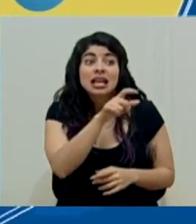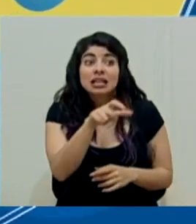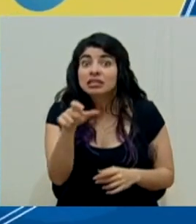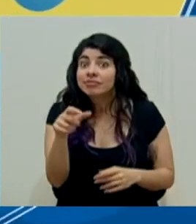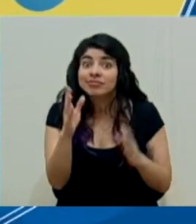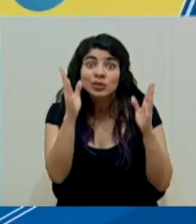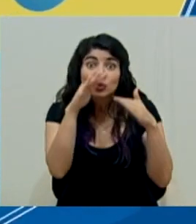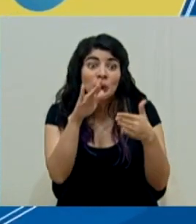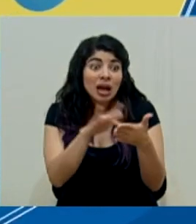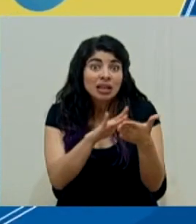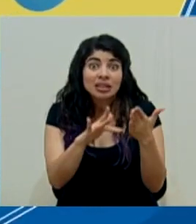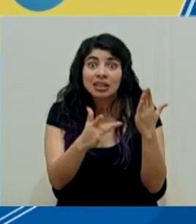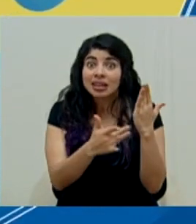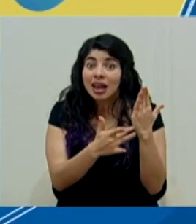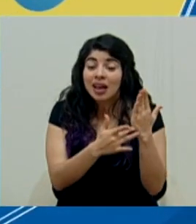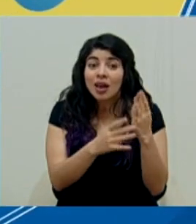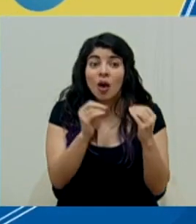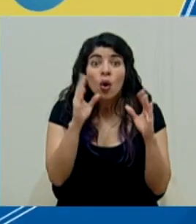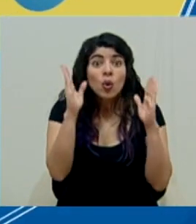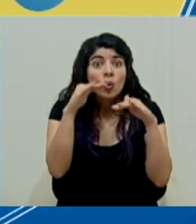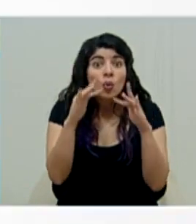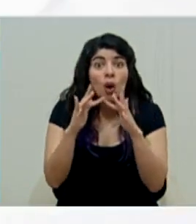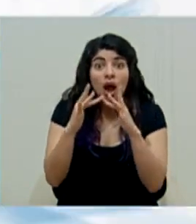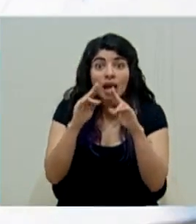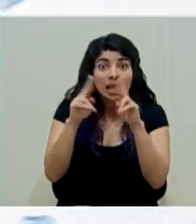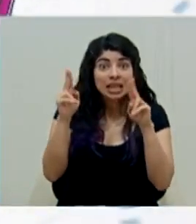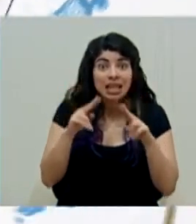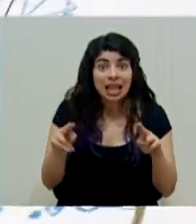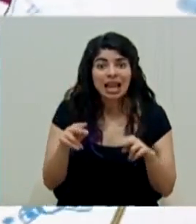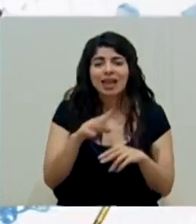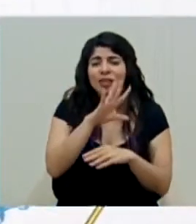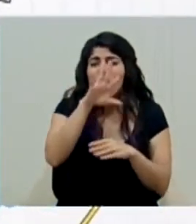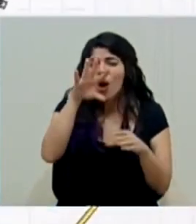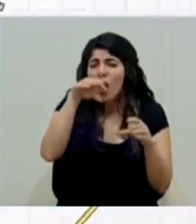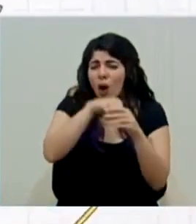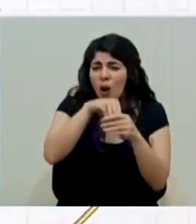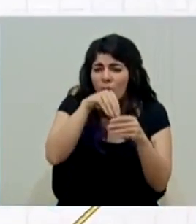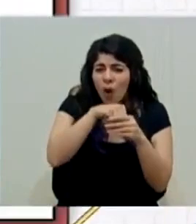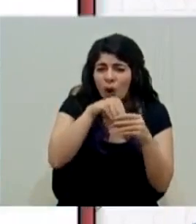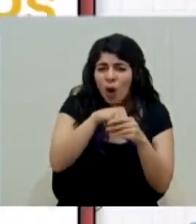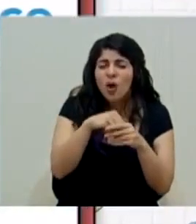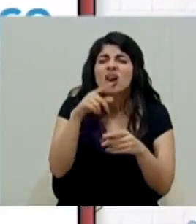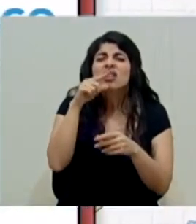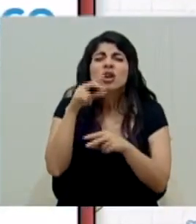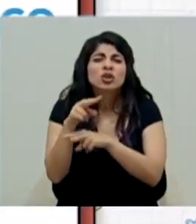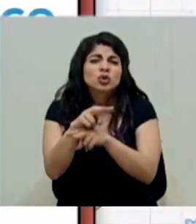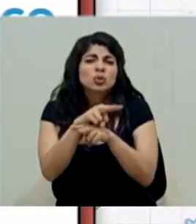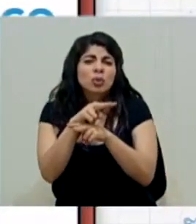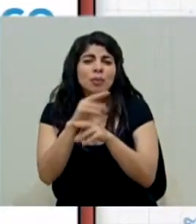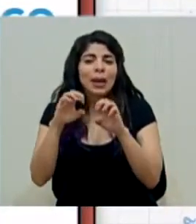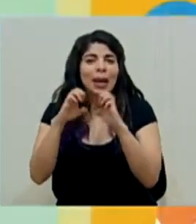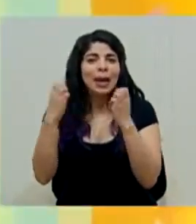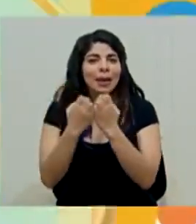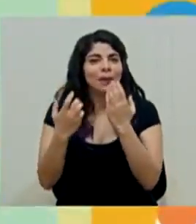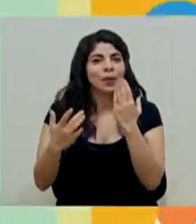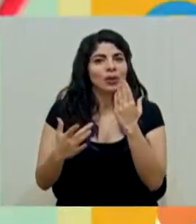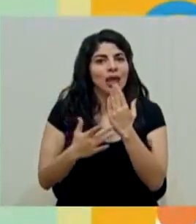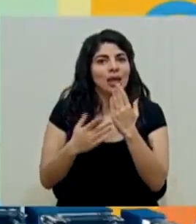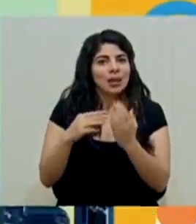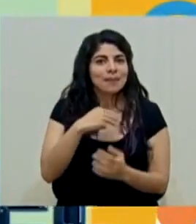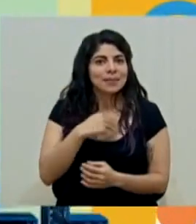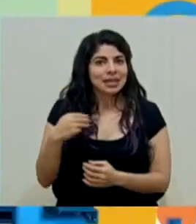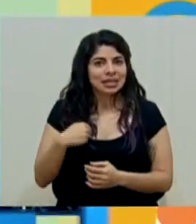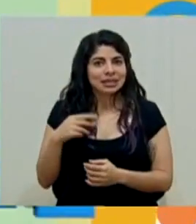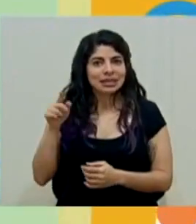poseen dispositivos tecnológicos ni conectividad. Todos los contenidos serán supervisados por el equipo técnico del Ministerio